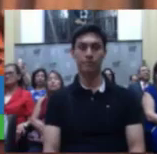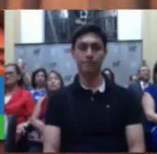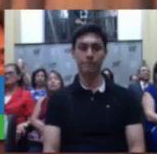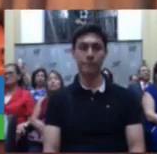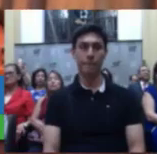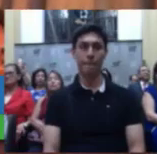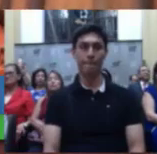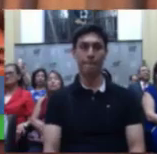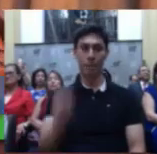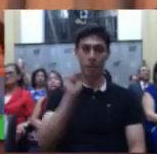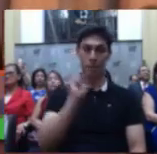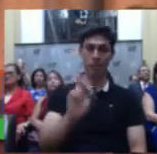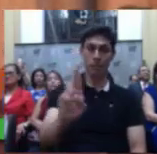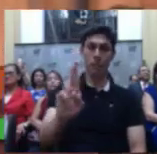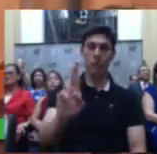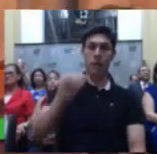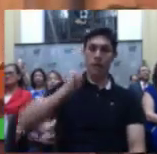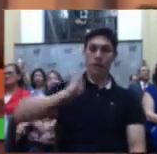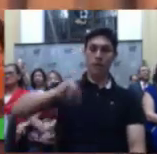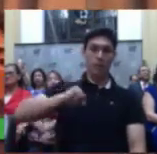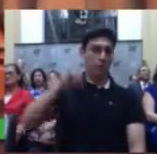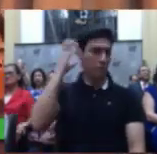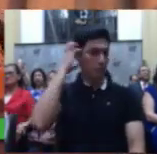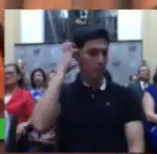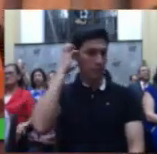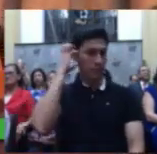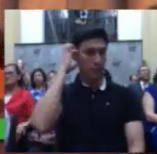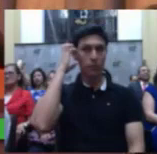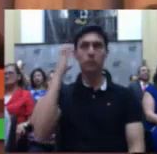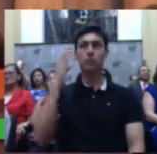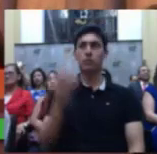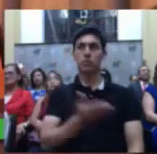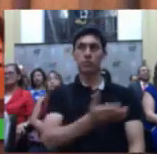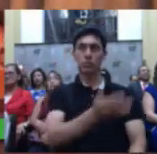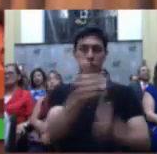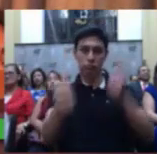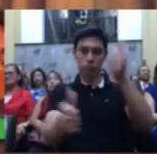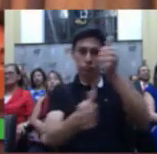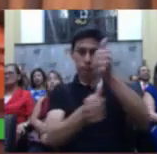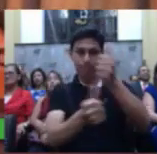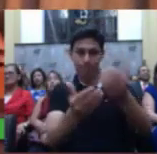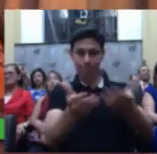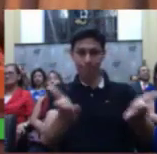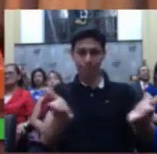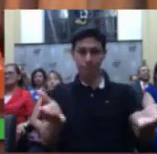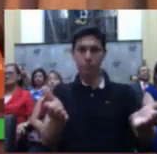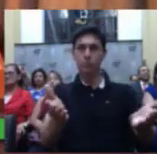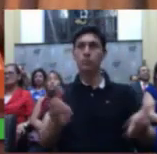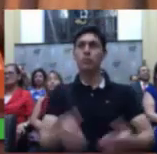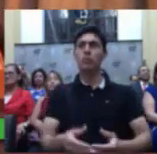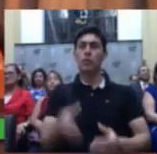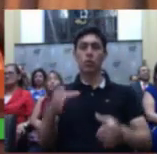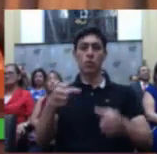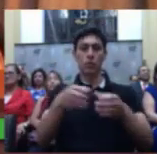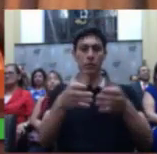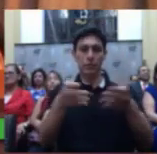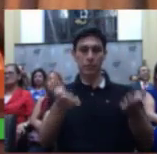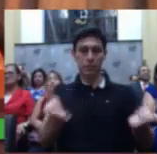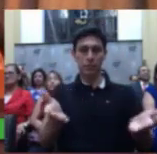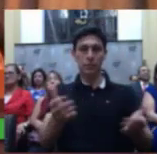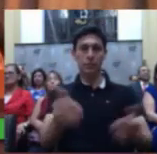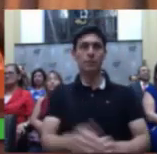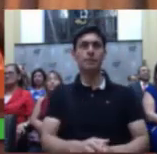Señor alcalde Miraflores, señores regidores, señores congresistas,